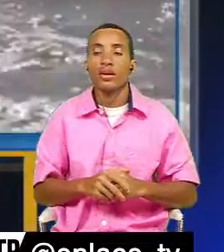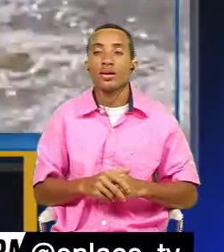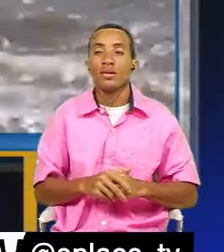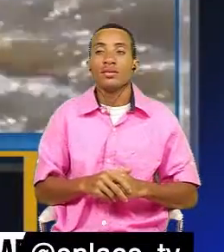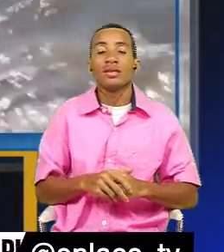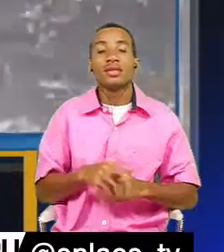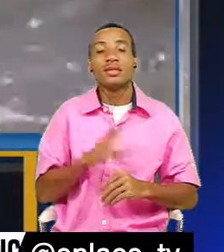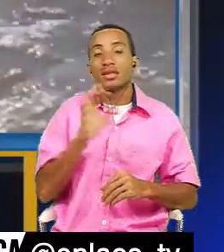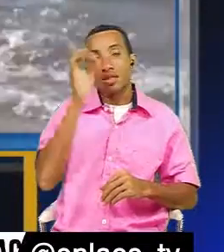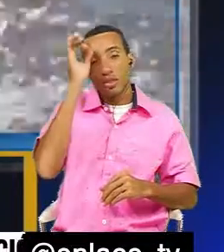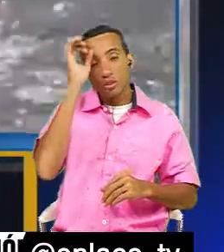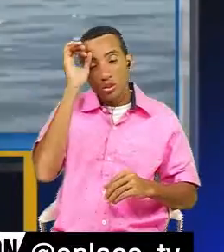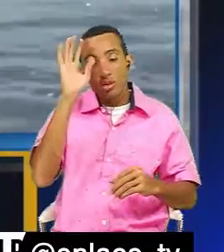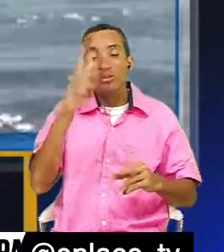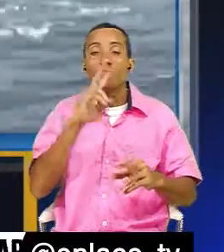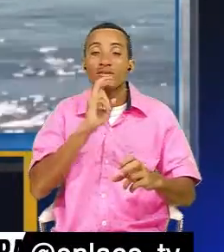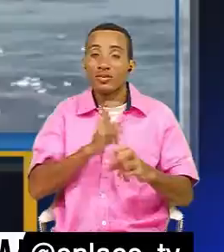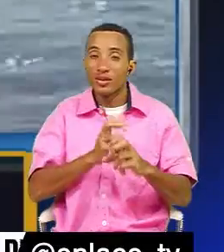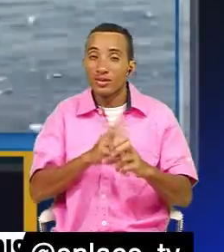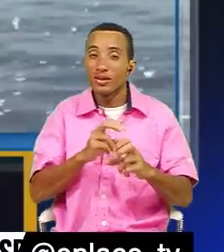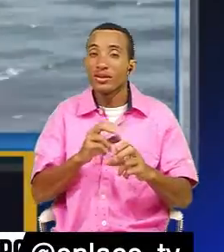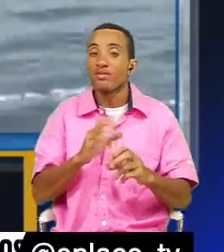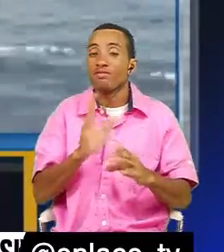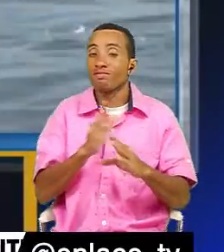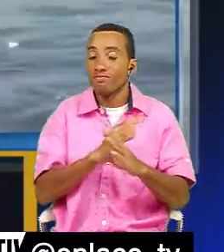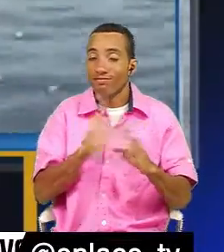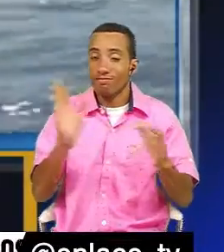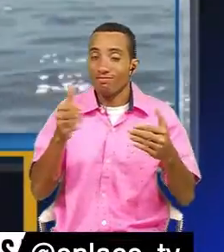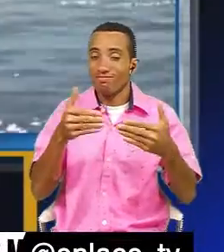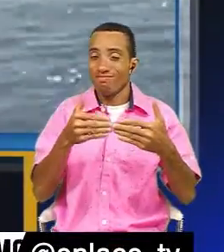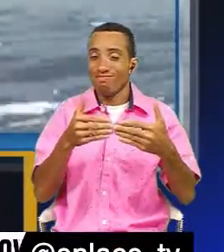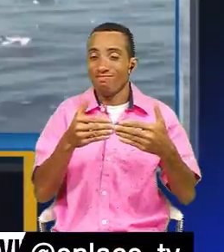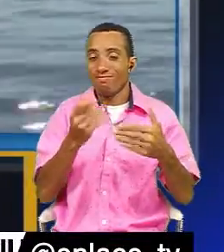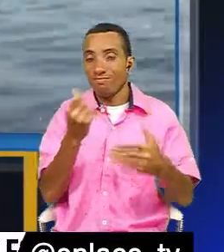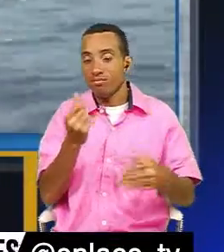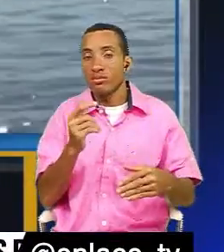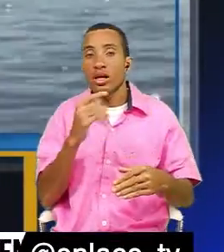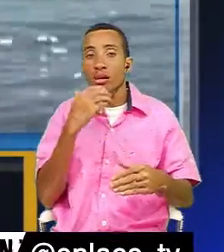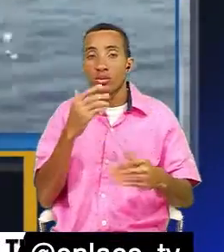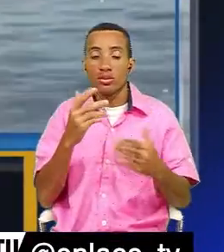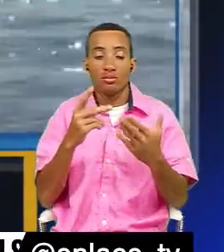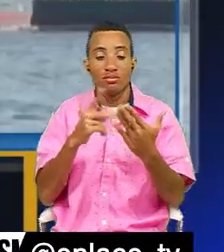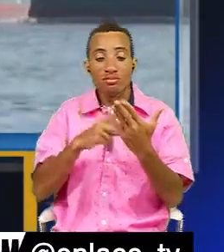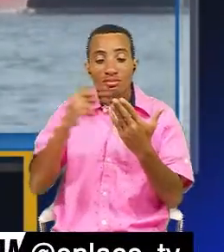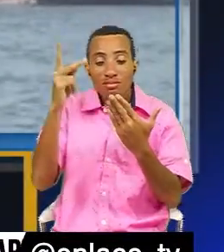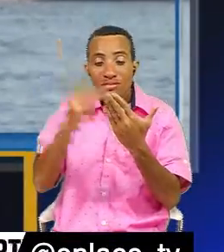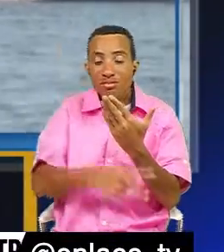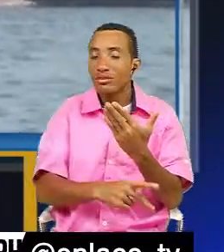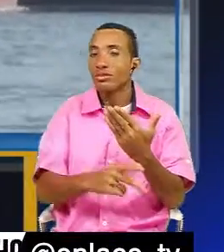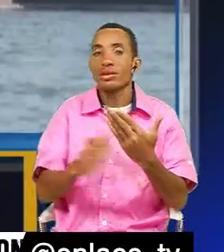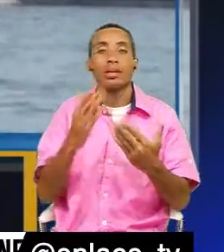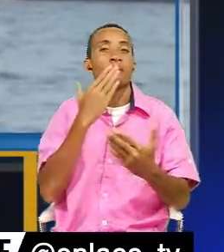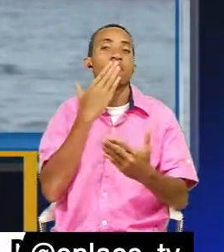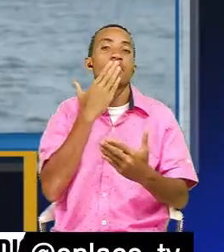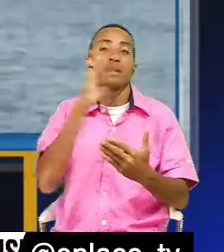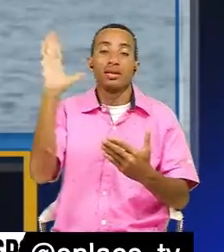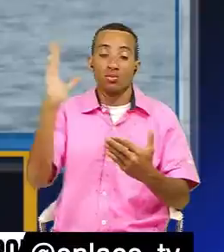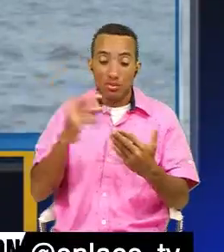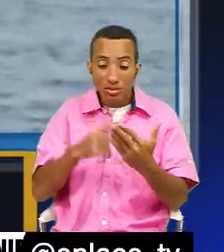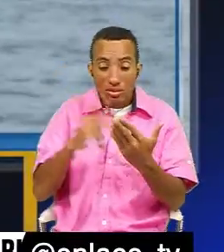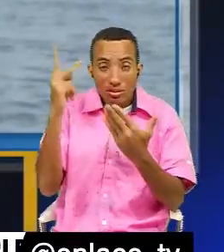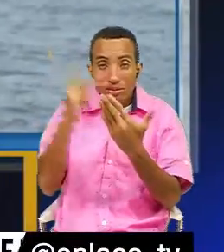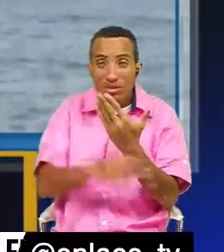no presentarse ese cierre financiero y de esta manera ese contrato caduca, y al caducar ese